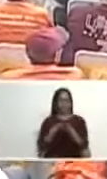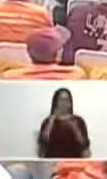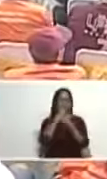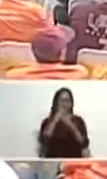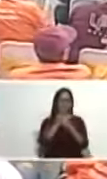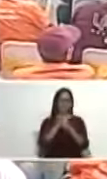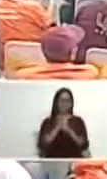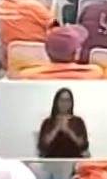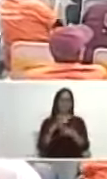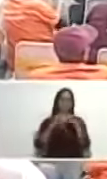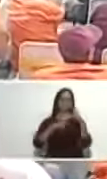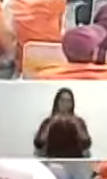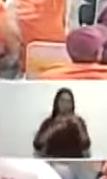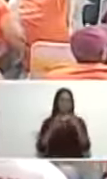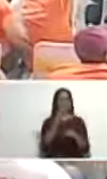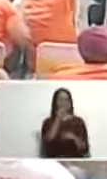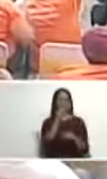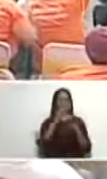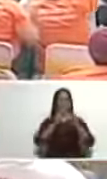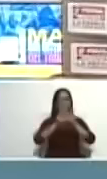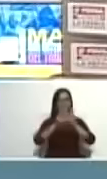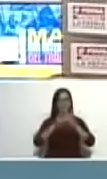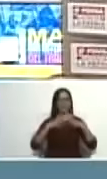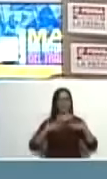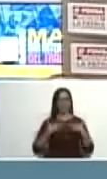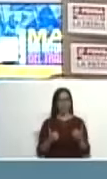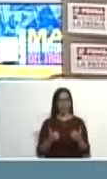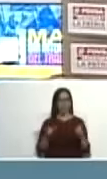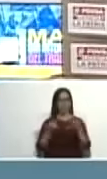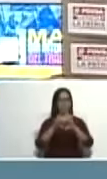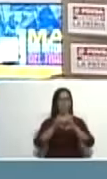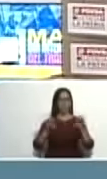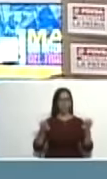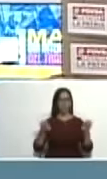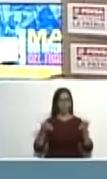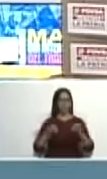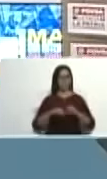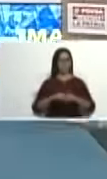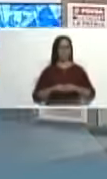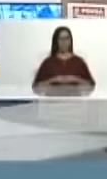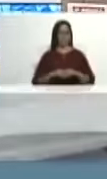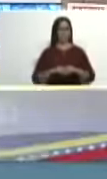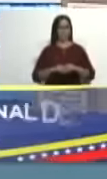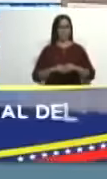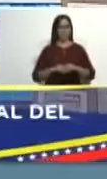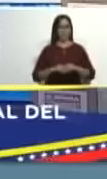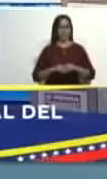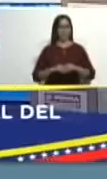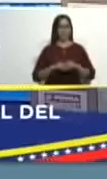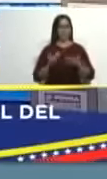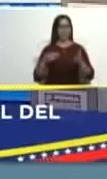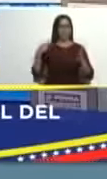alimentación, vivienda, salud, educación y recreación.